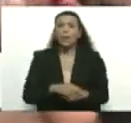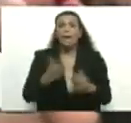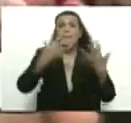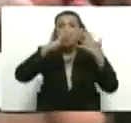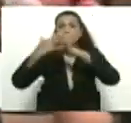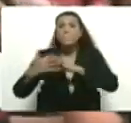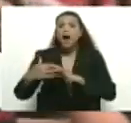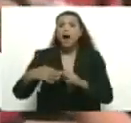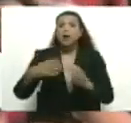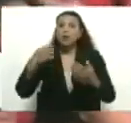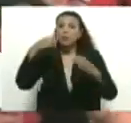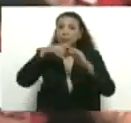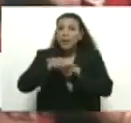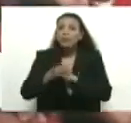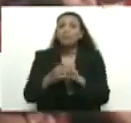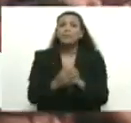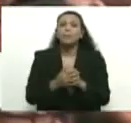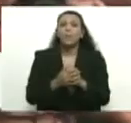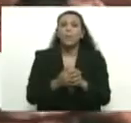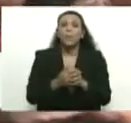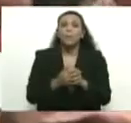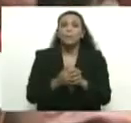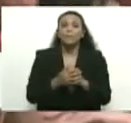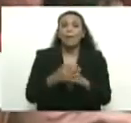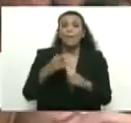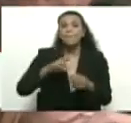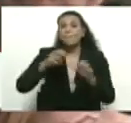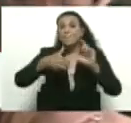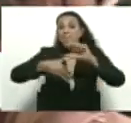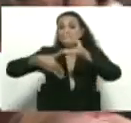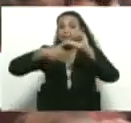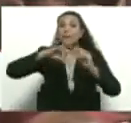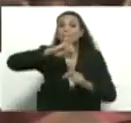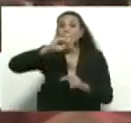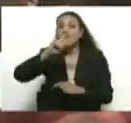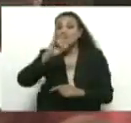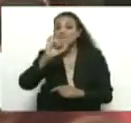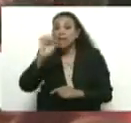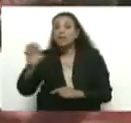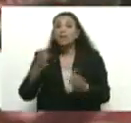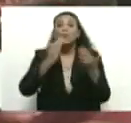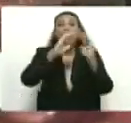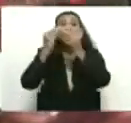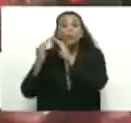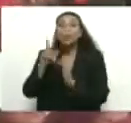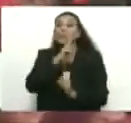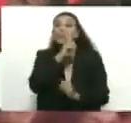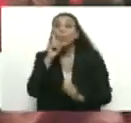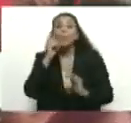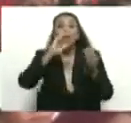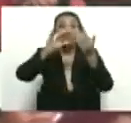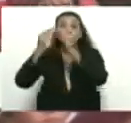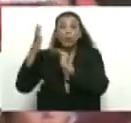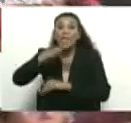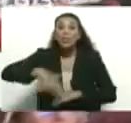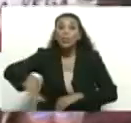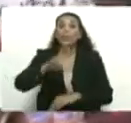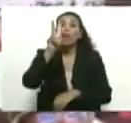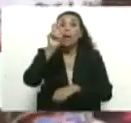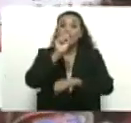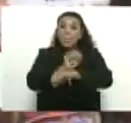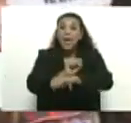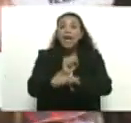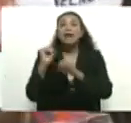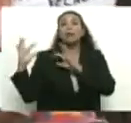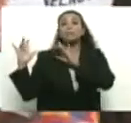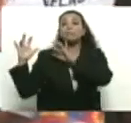Adentro, Francisco Javier Llanes, Vicente Emilio Sojo, son las comunidades de este eje que hoy han salido